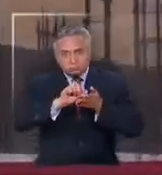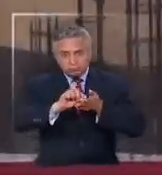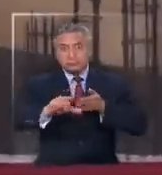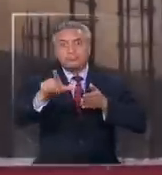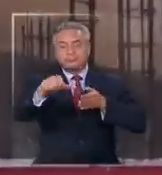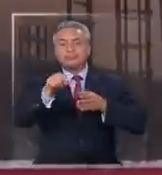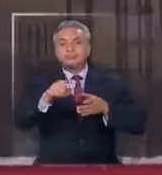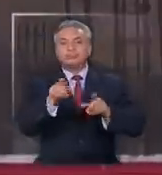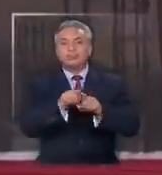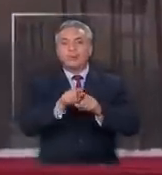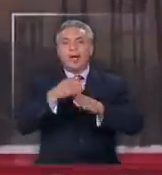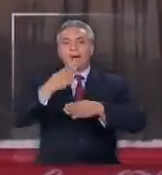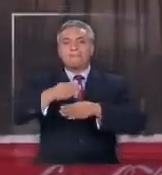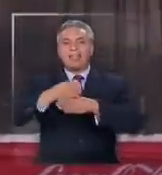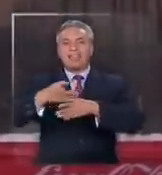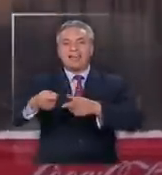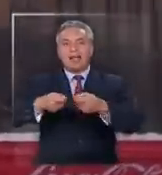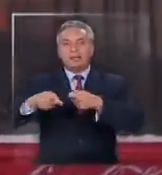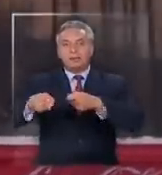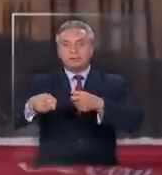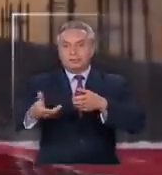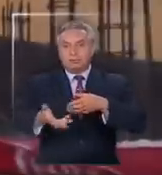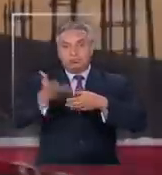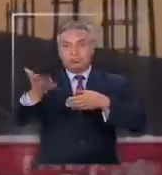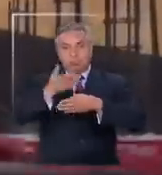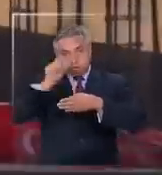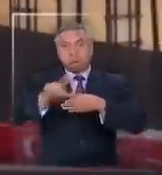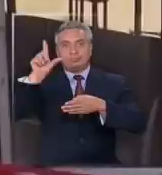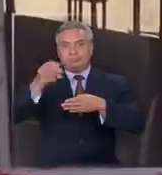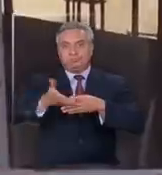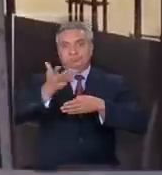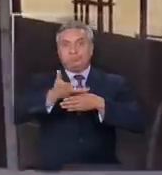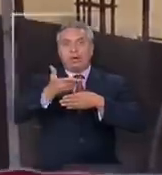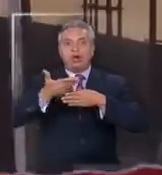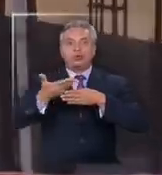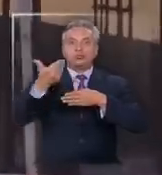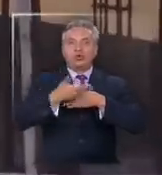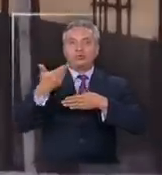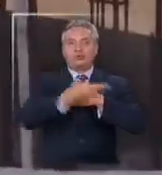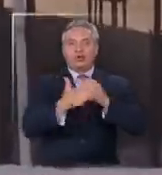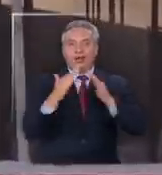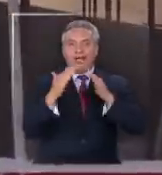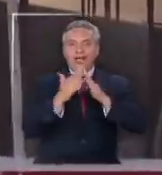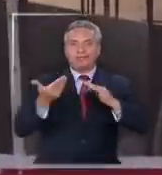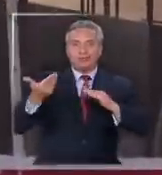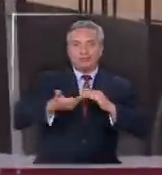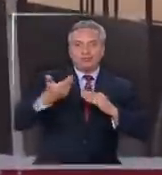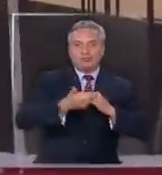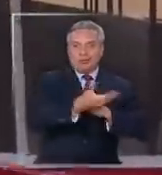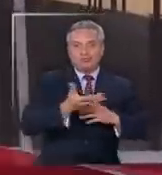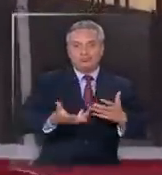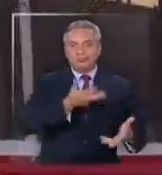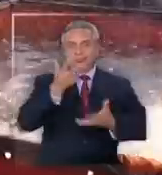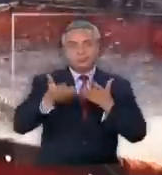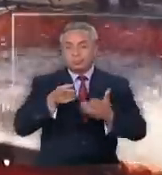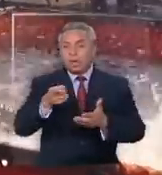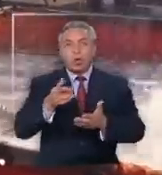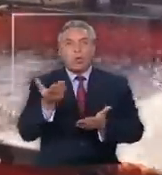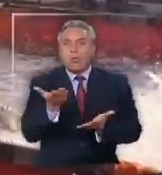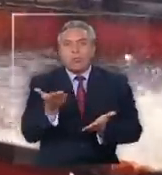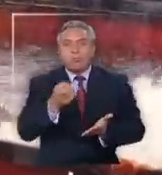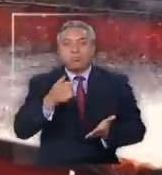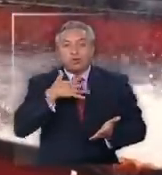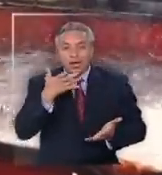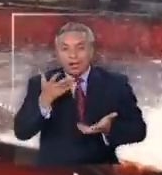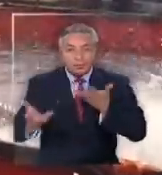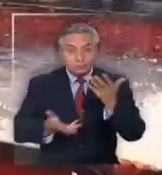una barraca para luego expandirse hacia las viviendas colindantes. Hasta el momento se desconocen las causas que originaron el incendio, el